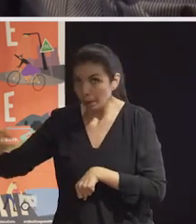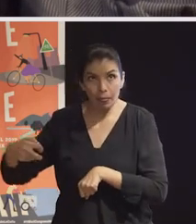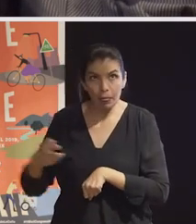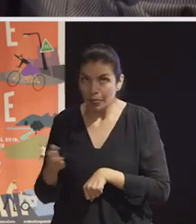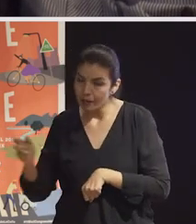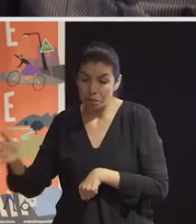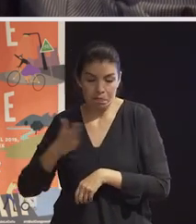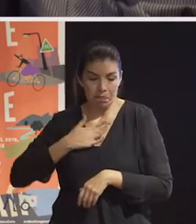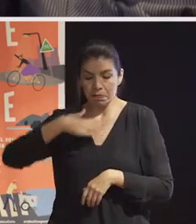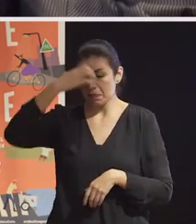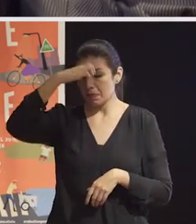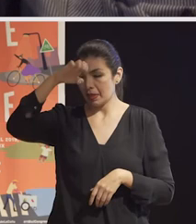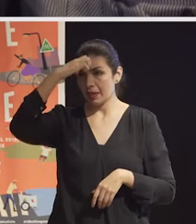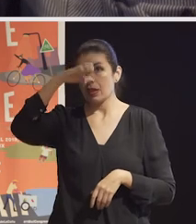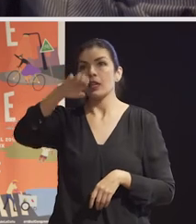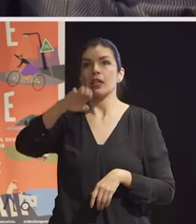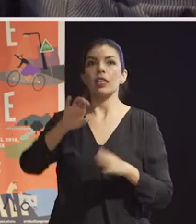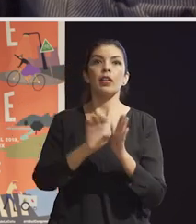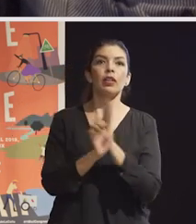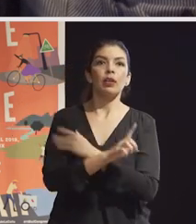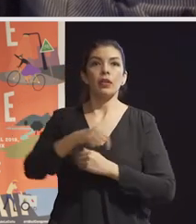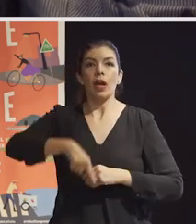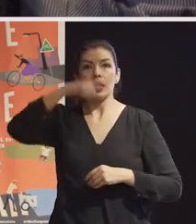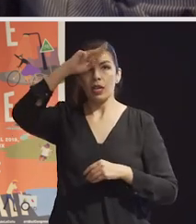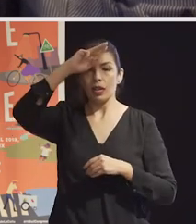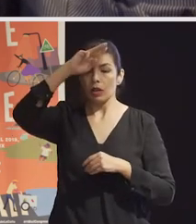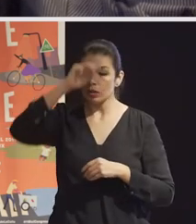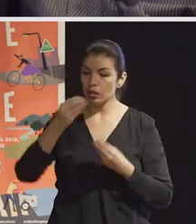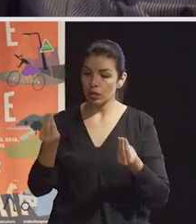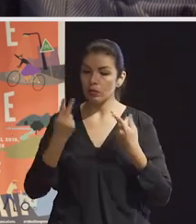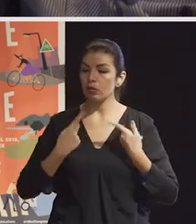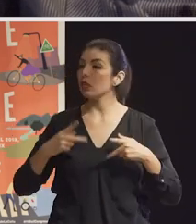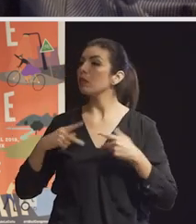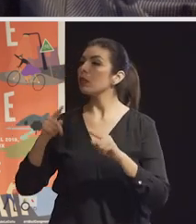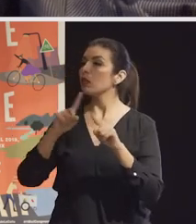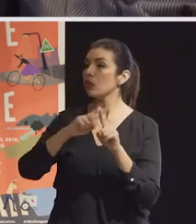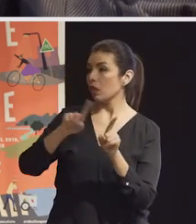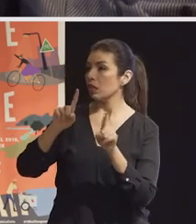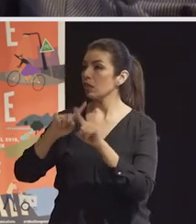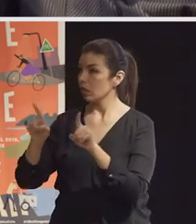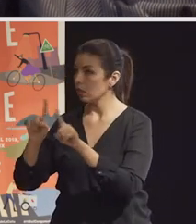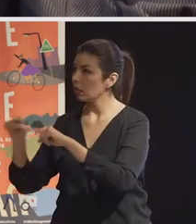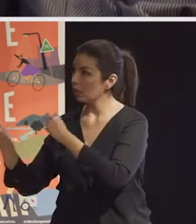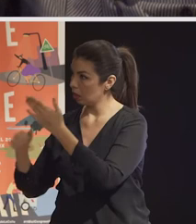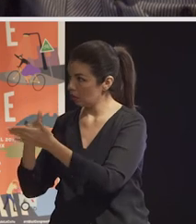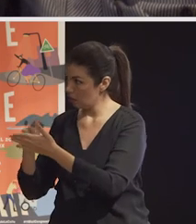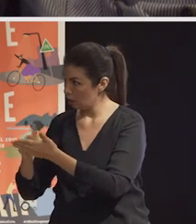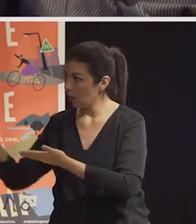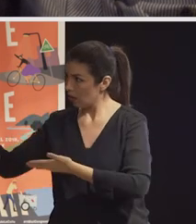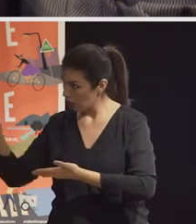regiones hay muchos lugares que están aquí representados a los cuales